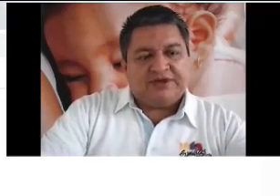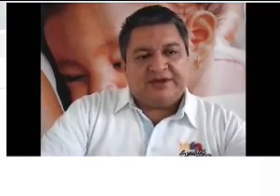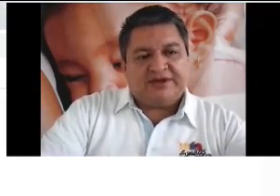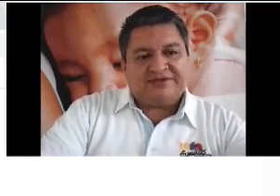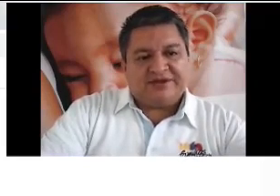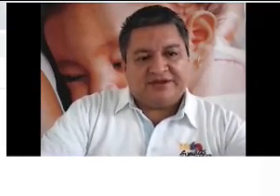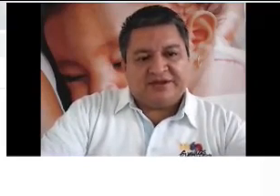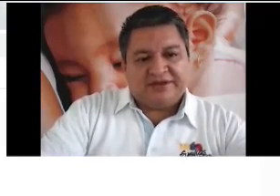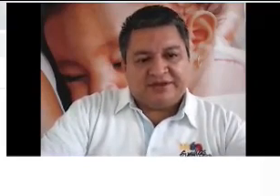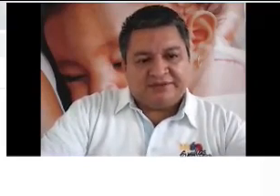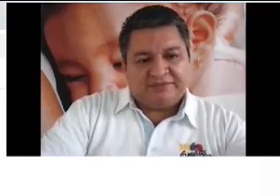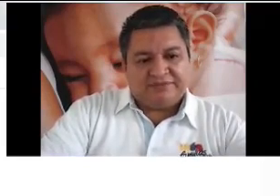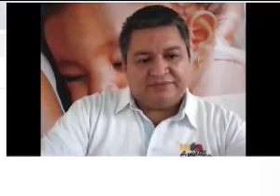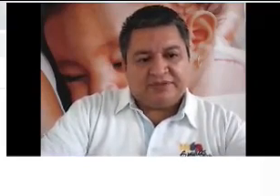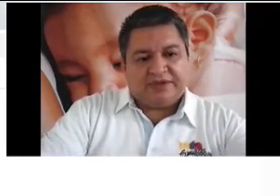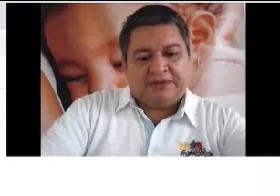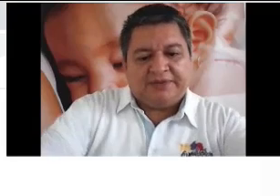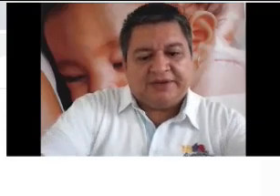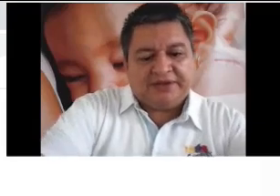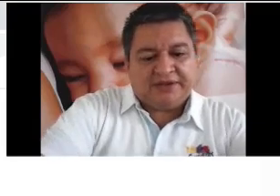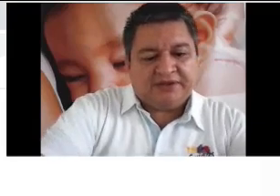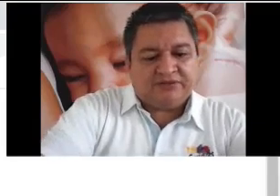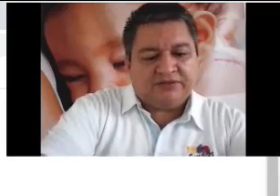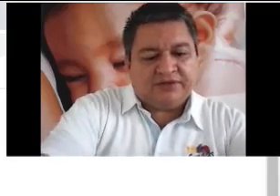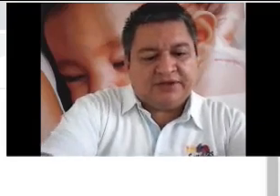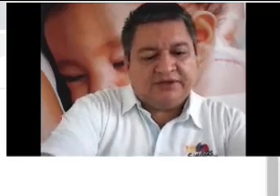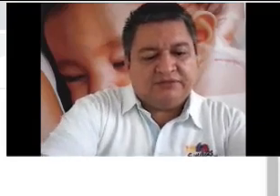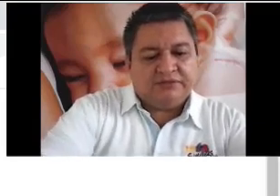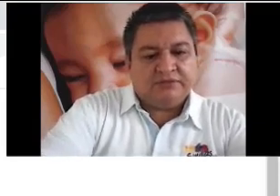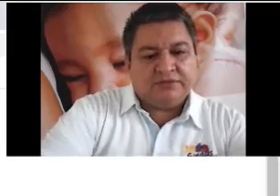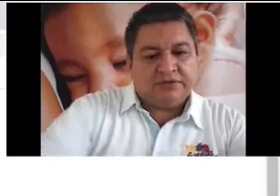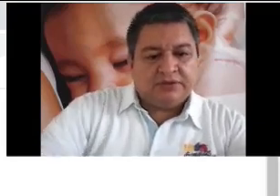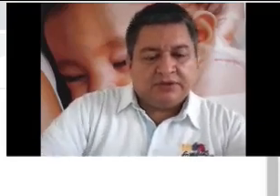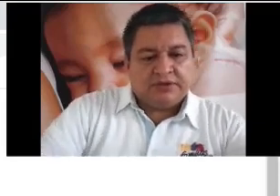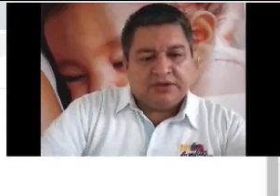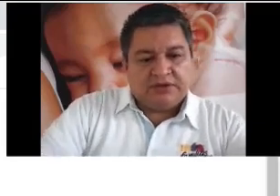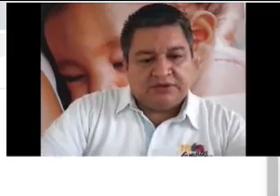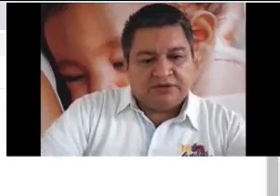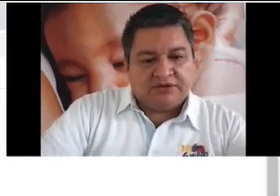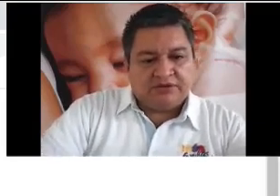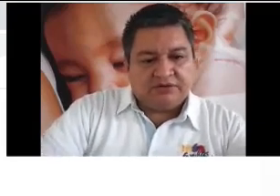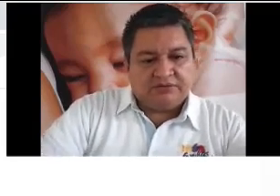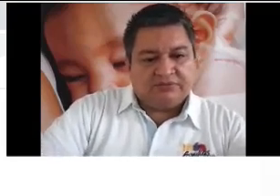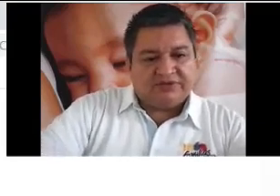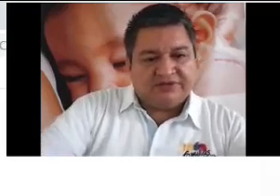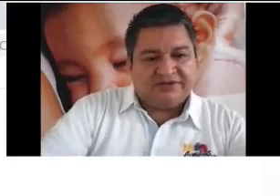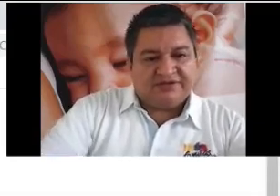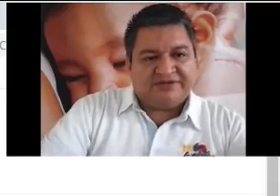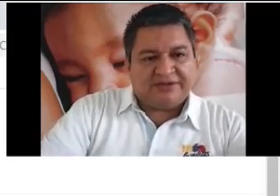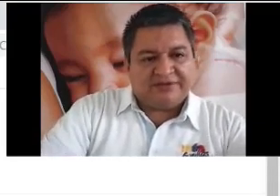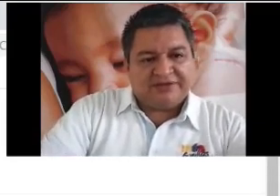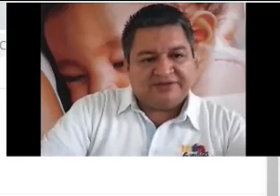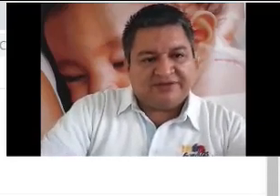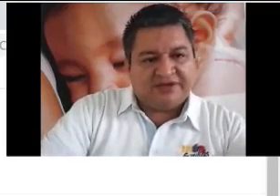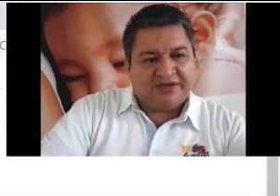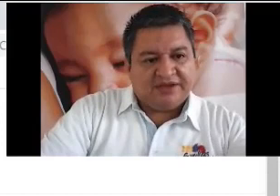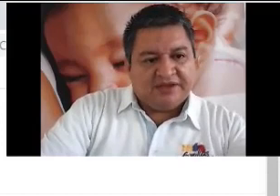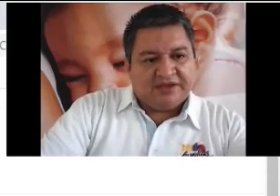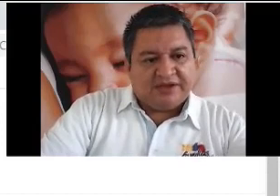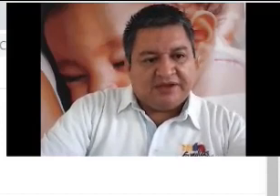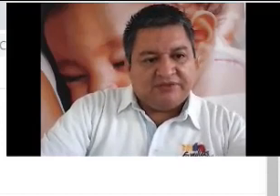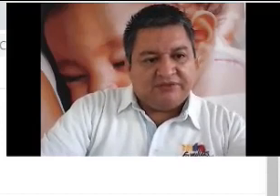vamos a ingresar a la página de ingreso solidario y lo que yo quiero mostrarles aquí básicamente es